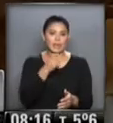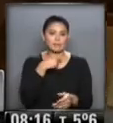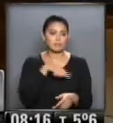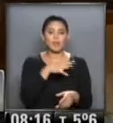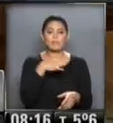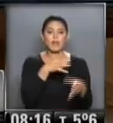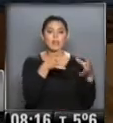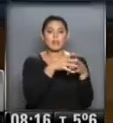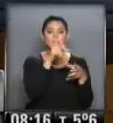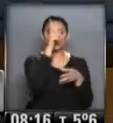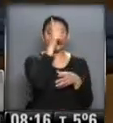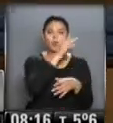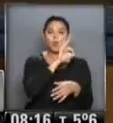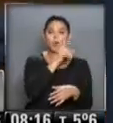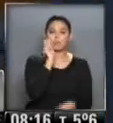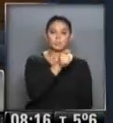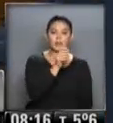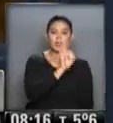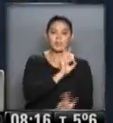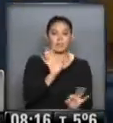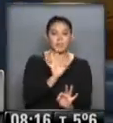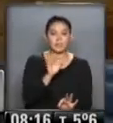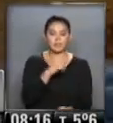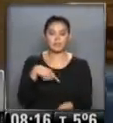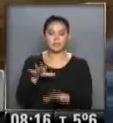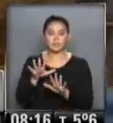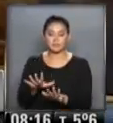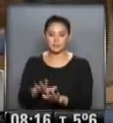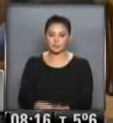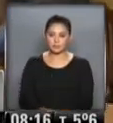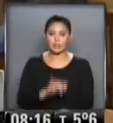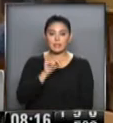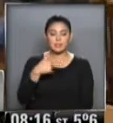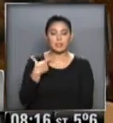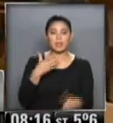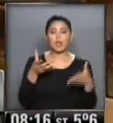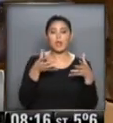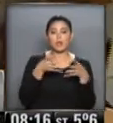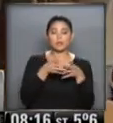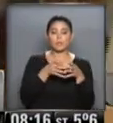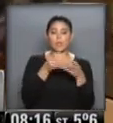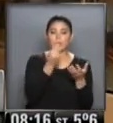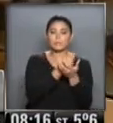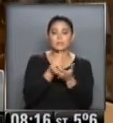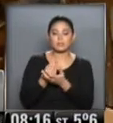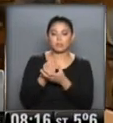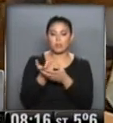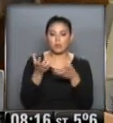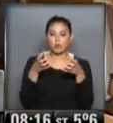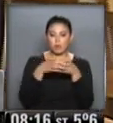todavía ningún funcionario judicial. Mientras tanto, han llegado hasta aquí representación de